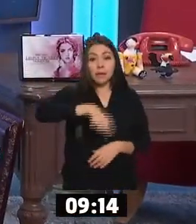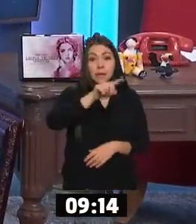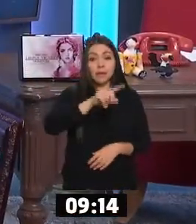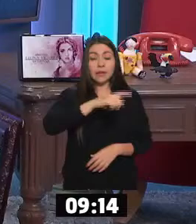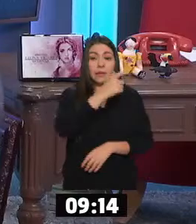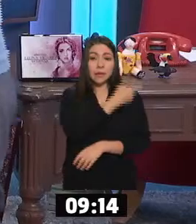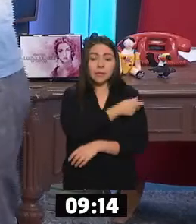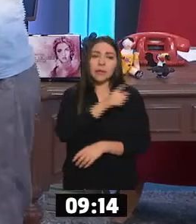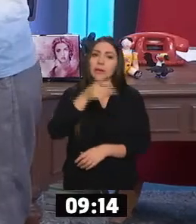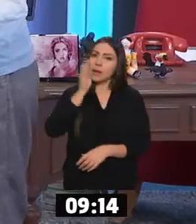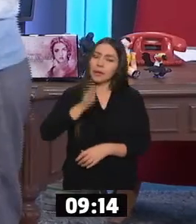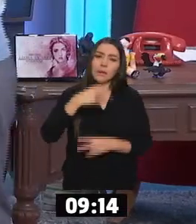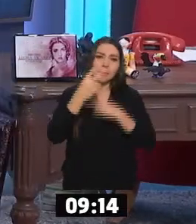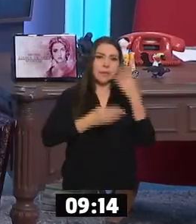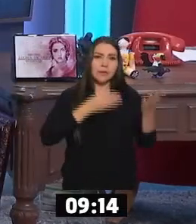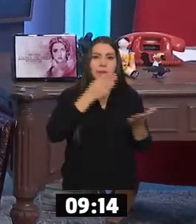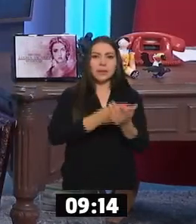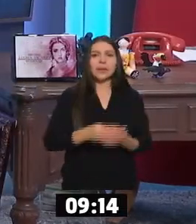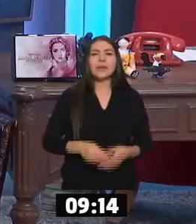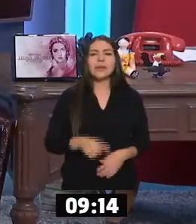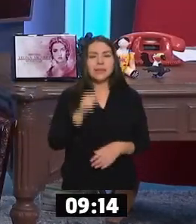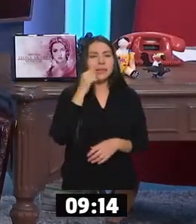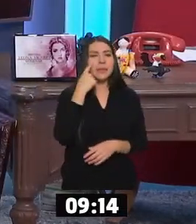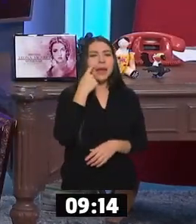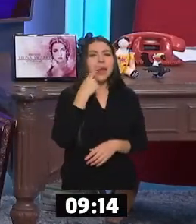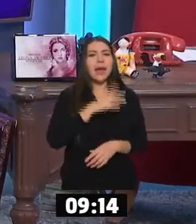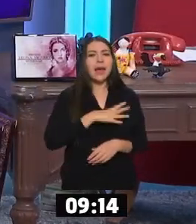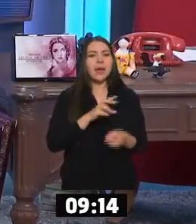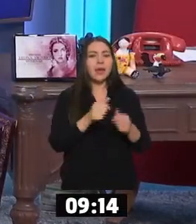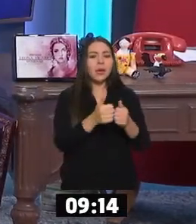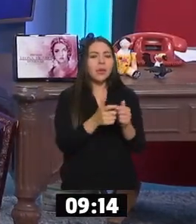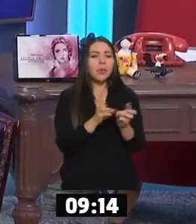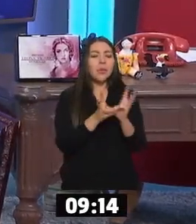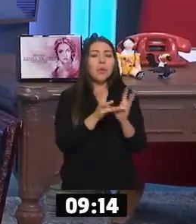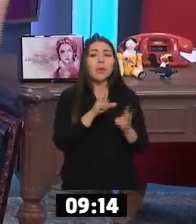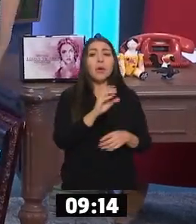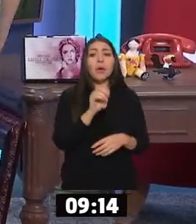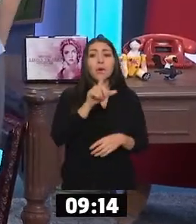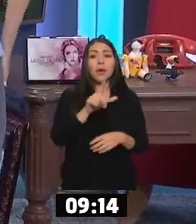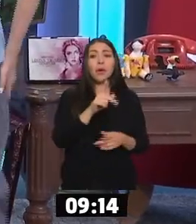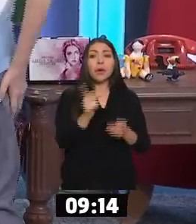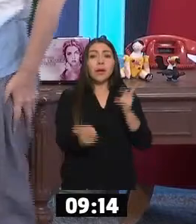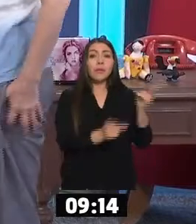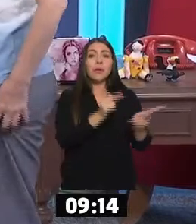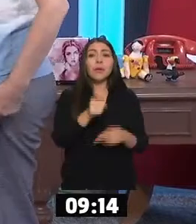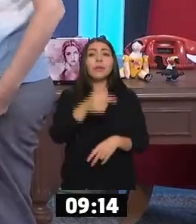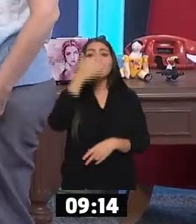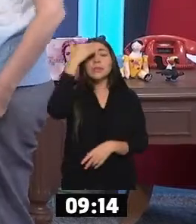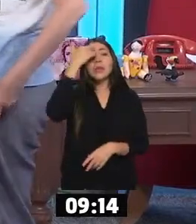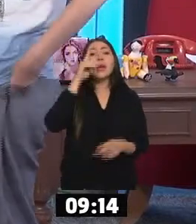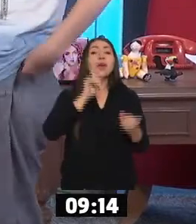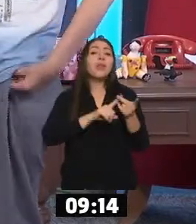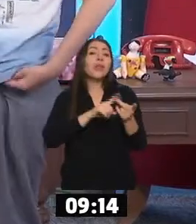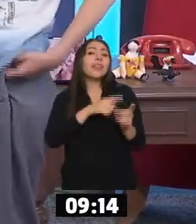grupos estos de las colonias, Ajá, ya ve ¿poco que siempre es? hay un grupo de WhatsApp. Ay. ¿No saben en dónde están poniendo la Pfizer? O